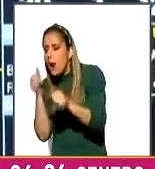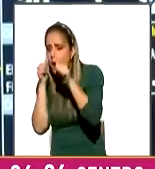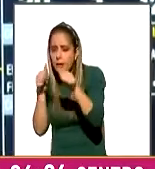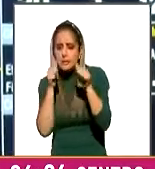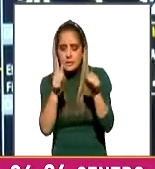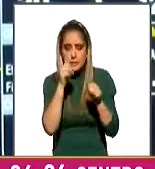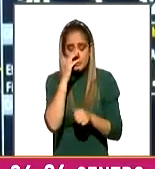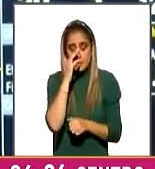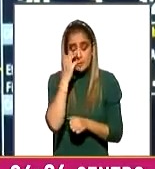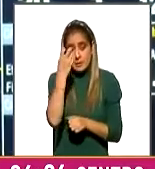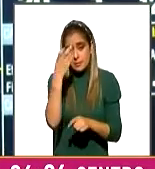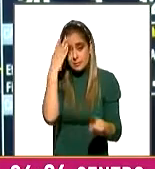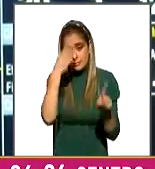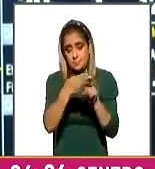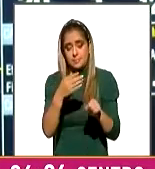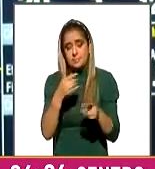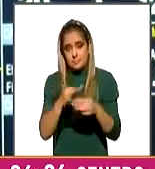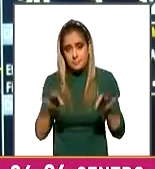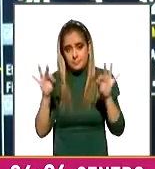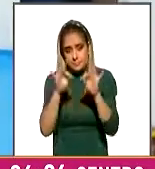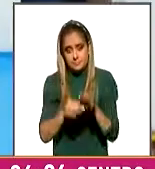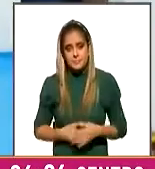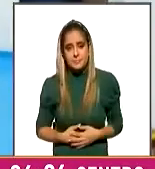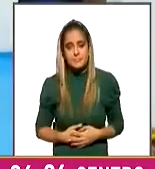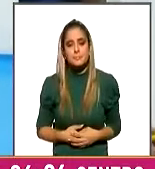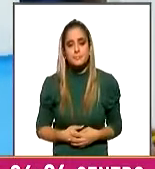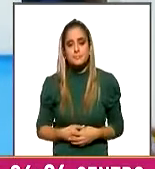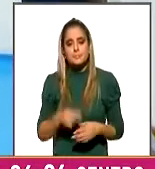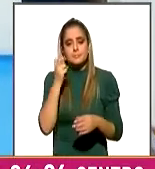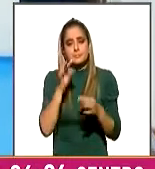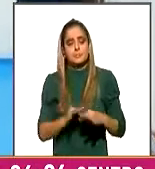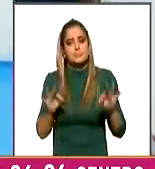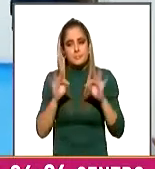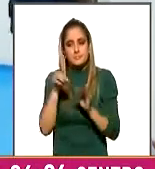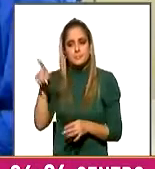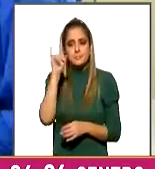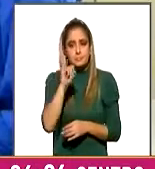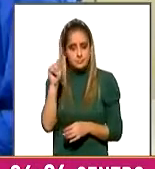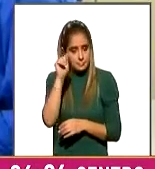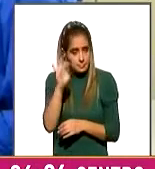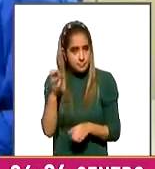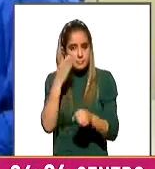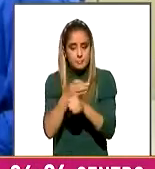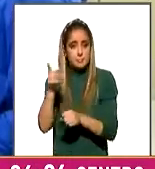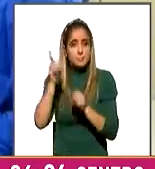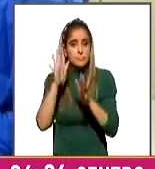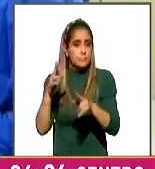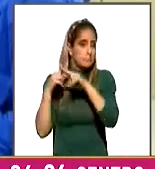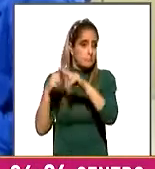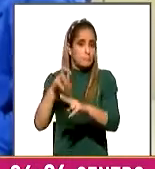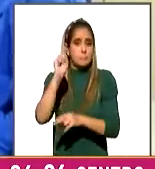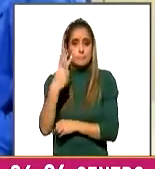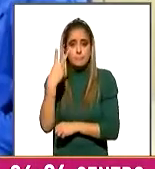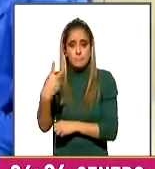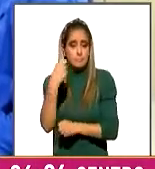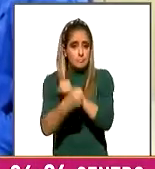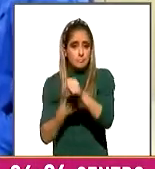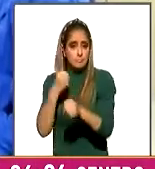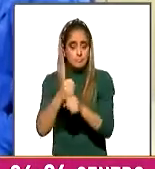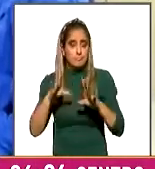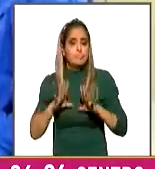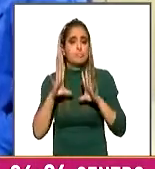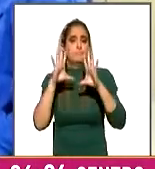nuestras unidades médicas del ISSSTE a nivel nacional. Ese es uno de los ejes fundamentales que tenemos. Creo que es